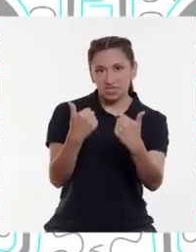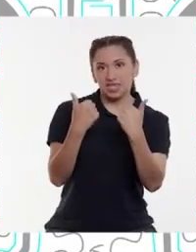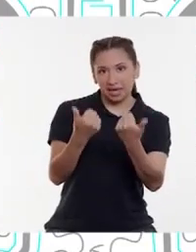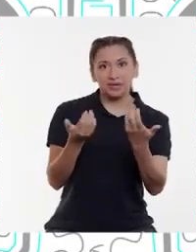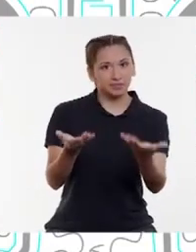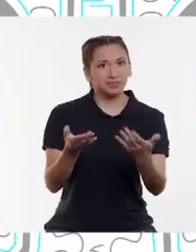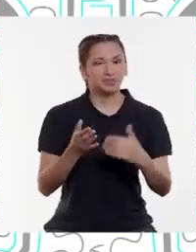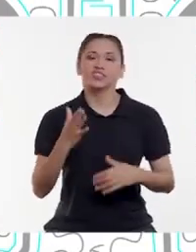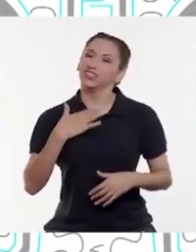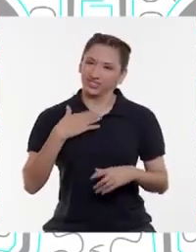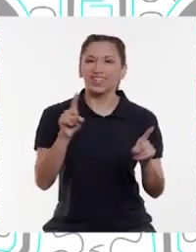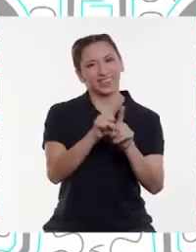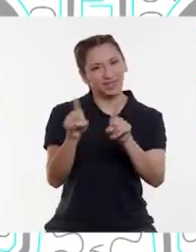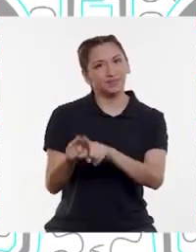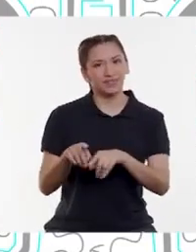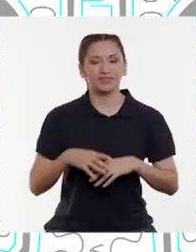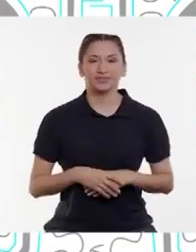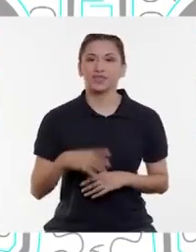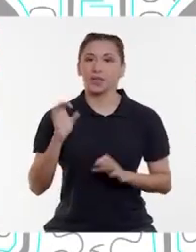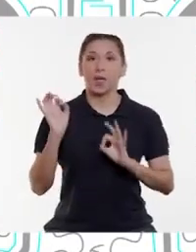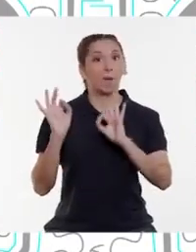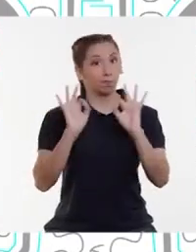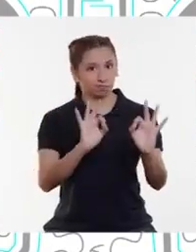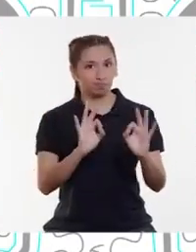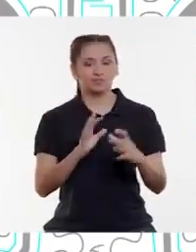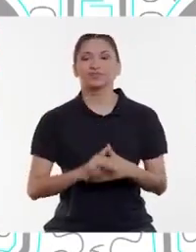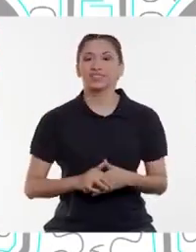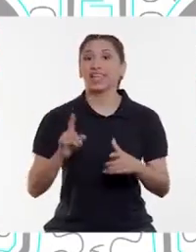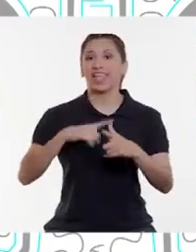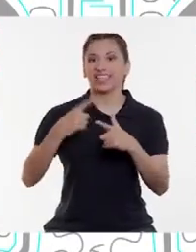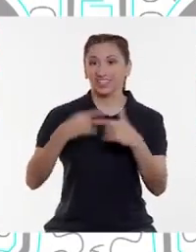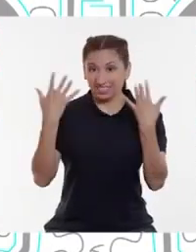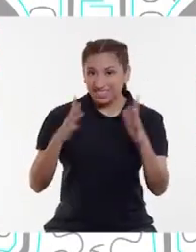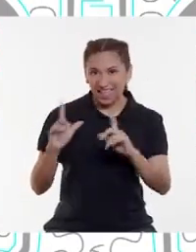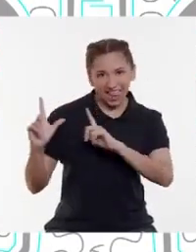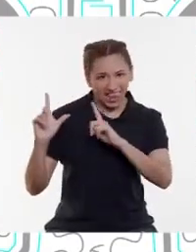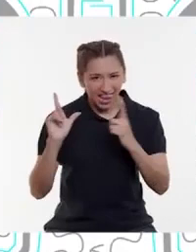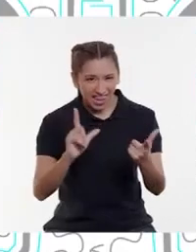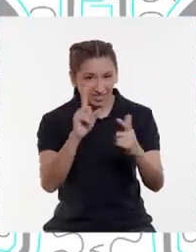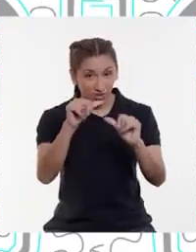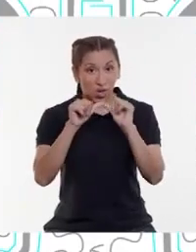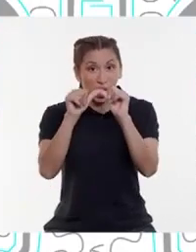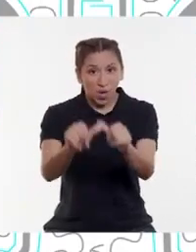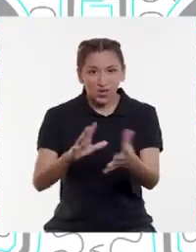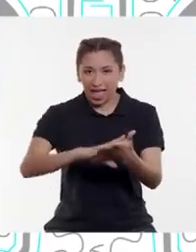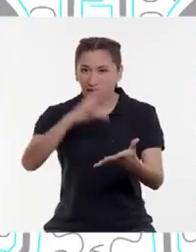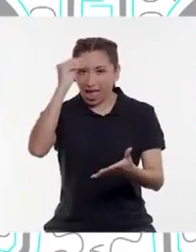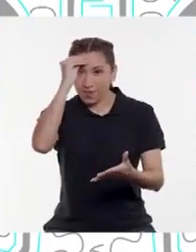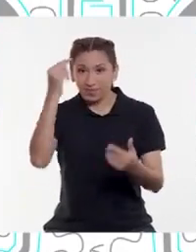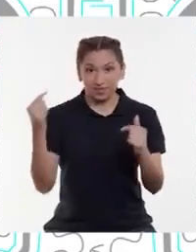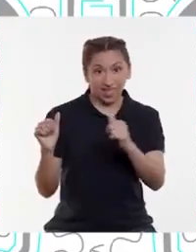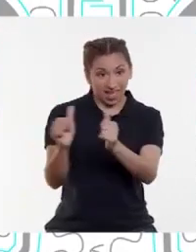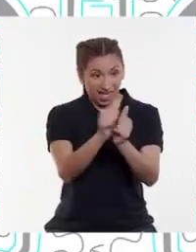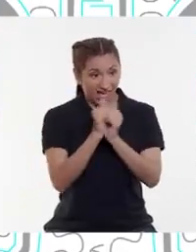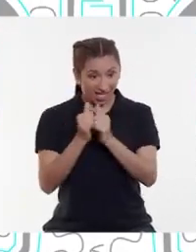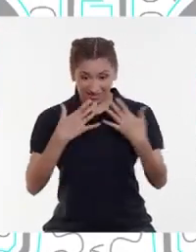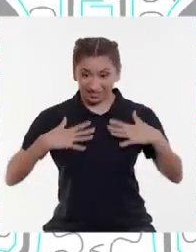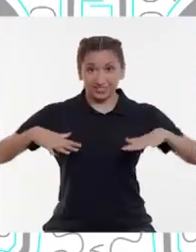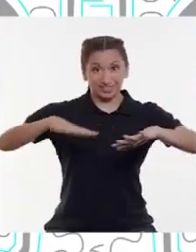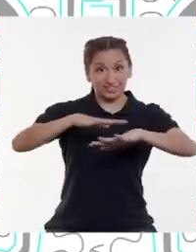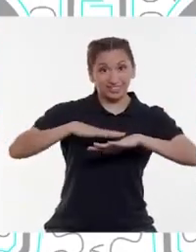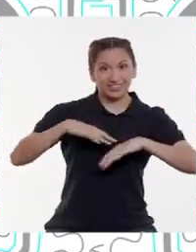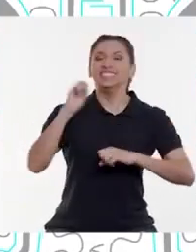bastante bien. ¡Yo también! ¡Genial! ¿Entonces están listas y listos para seguir aprendiendo más junto a